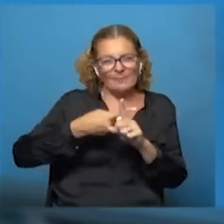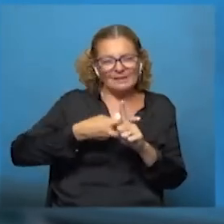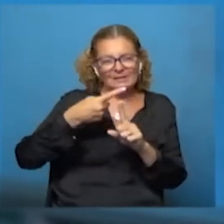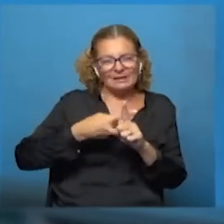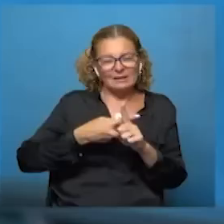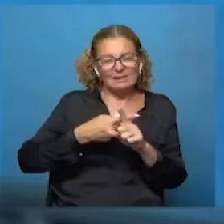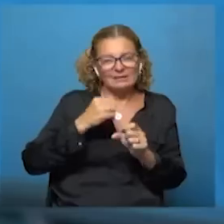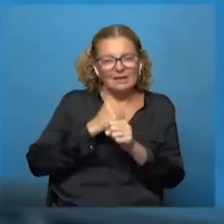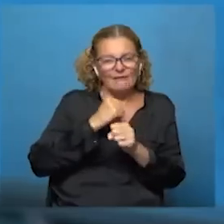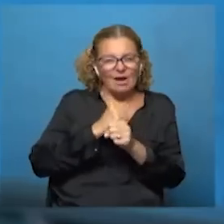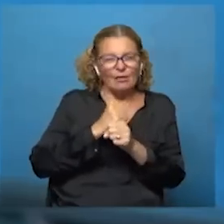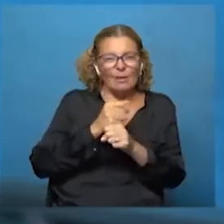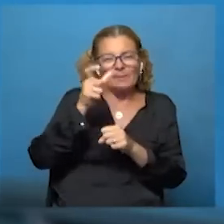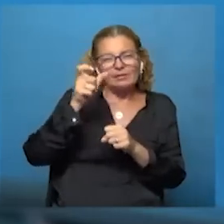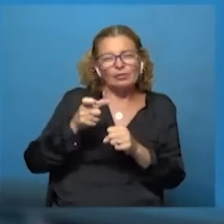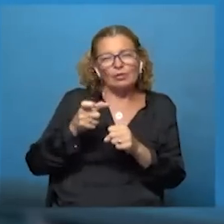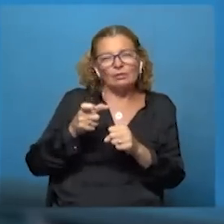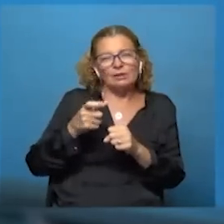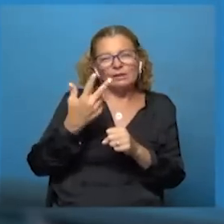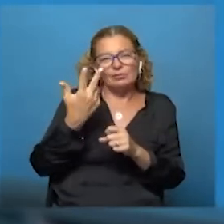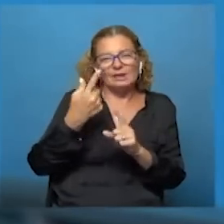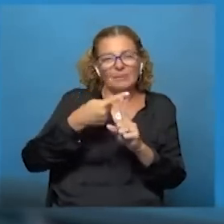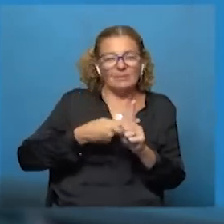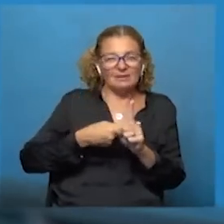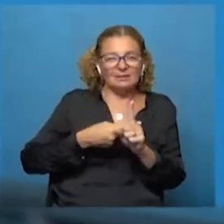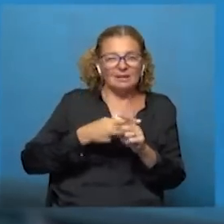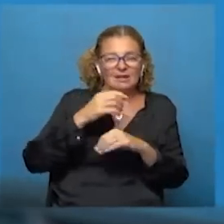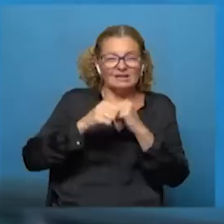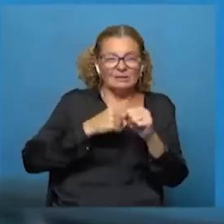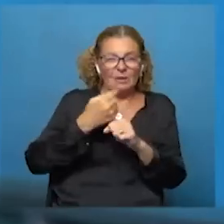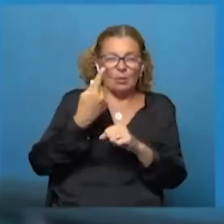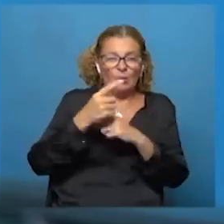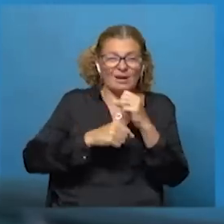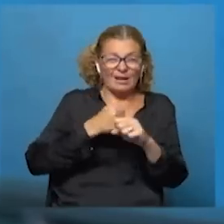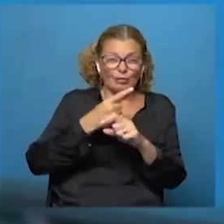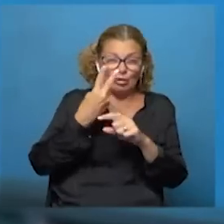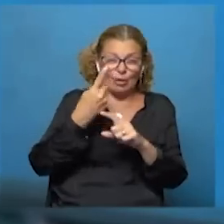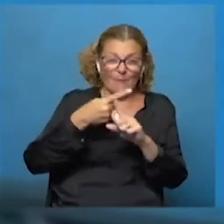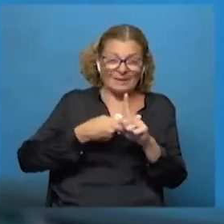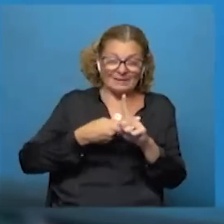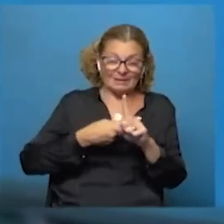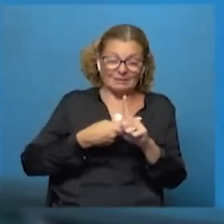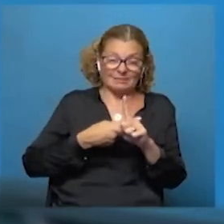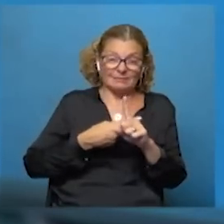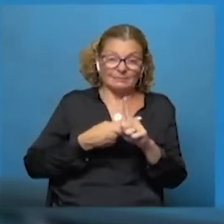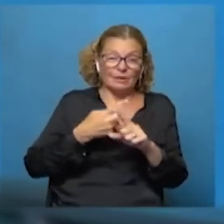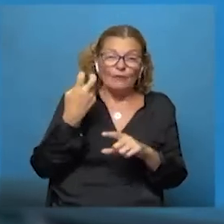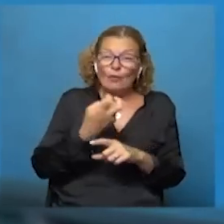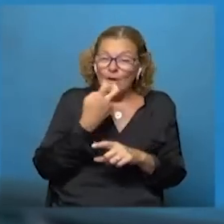trabajo de personas ausentes algo que se podía haber hecho en tres meses llevaba un año dos meses y si tú buscas